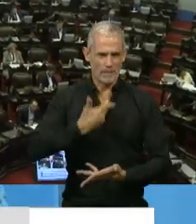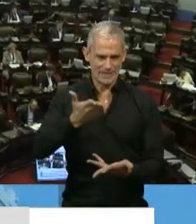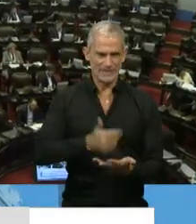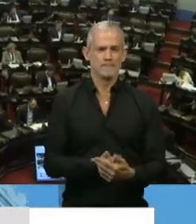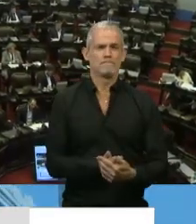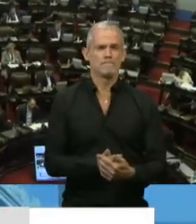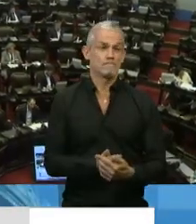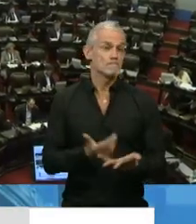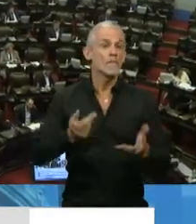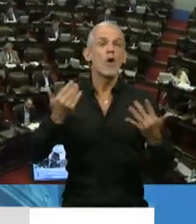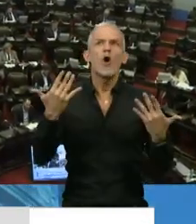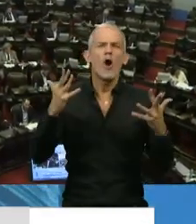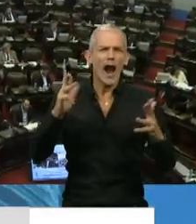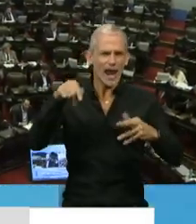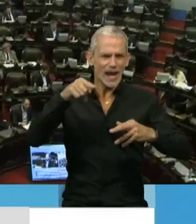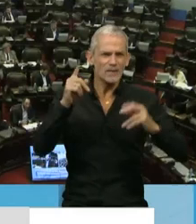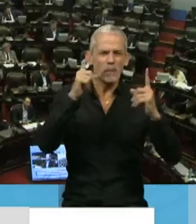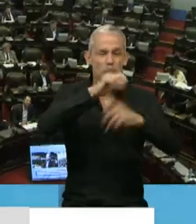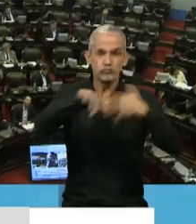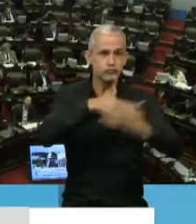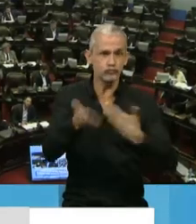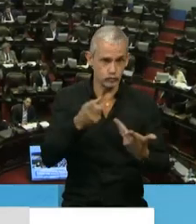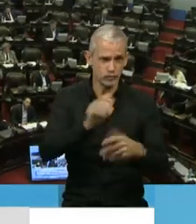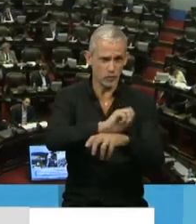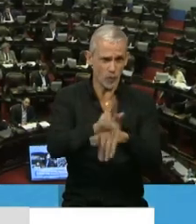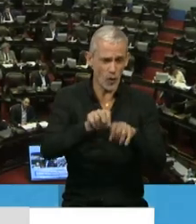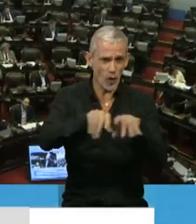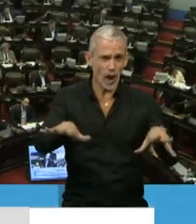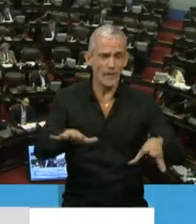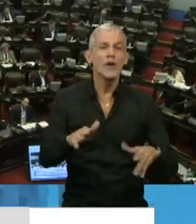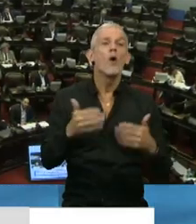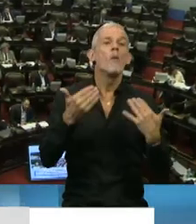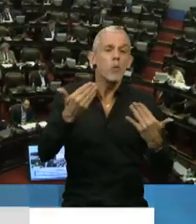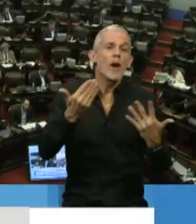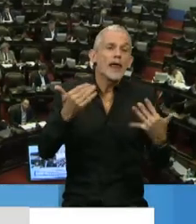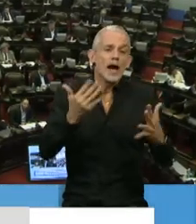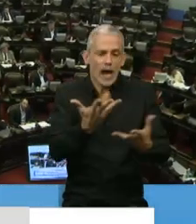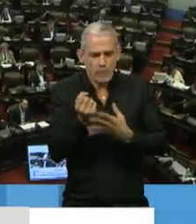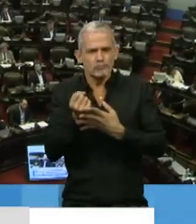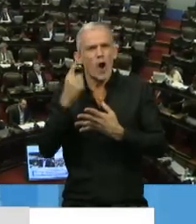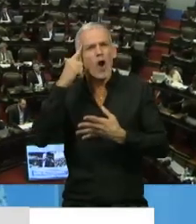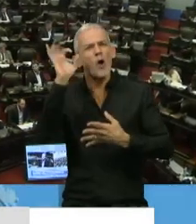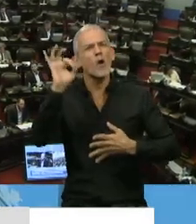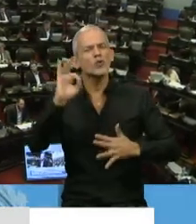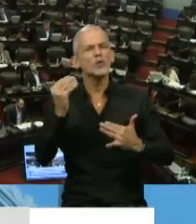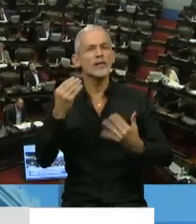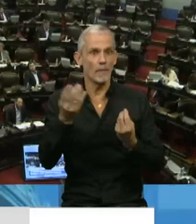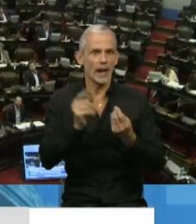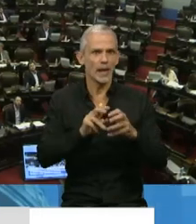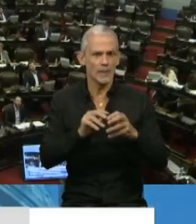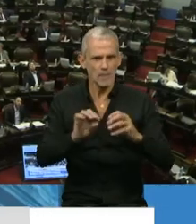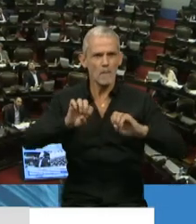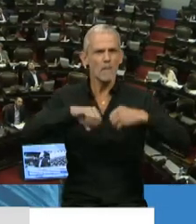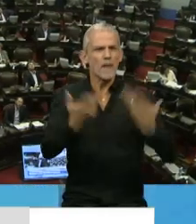que esta crisis sea una verdadera oportunidad para producir un salto